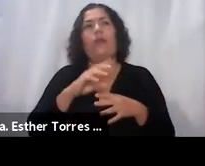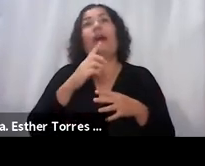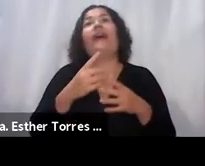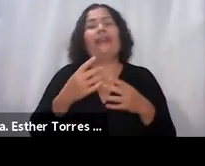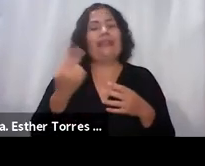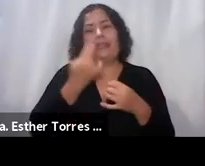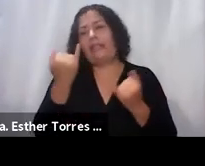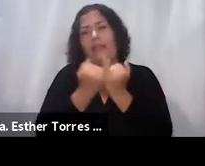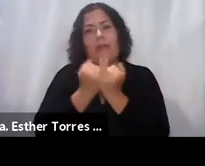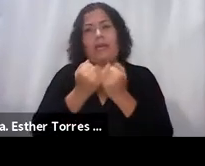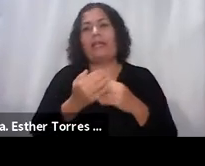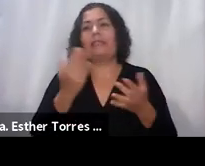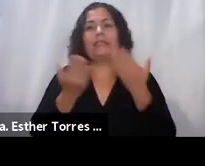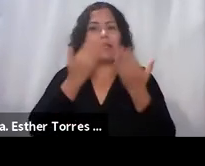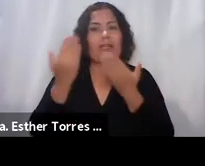los vehículos